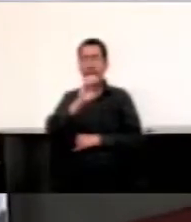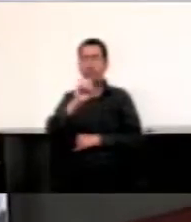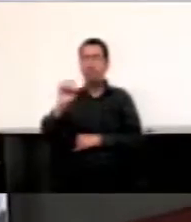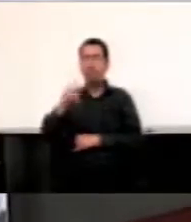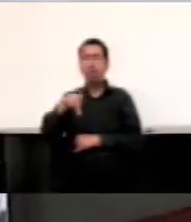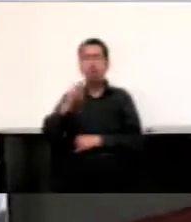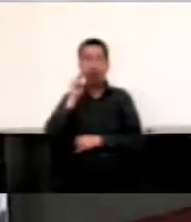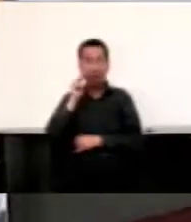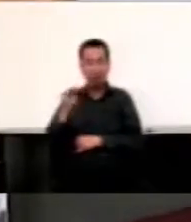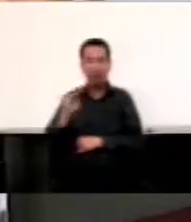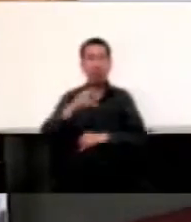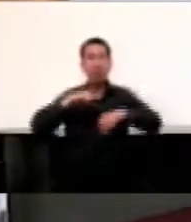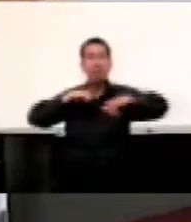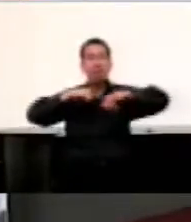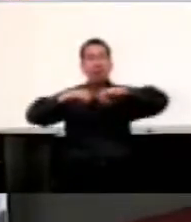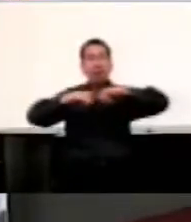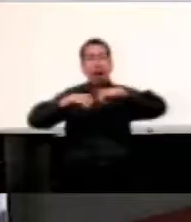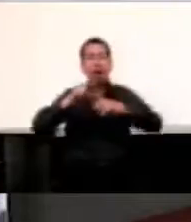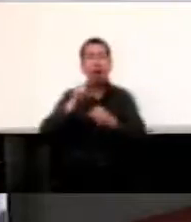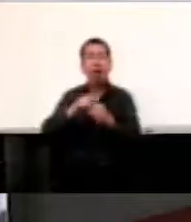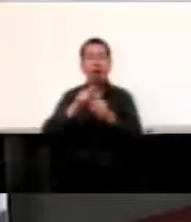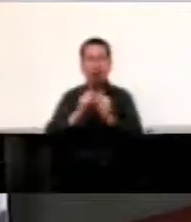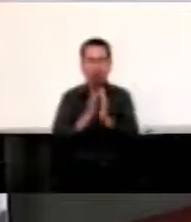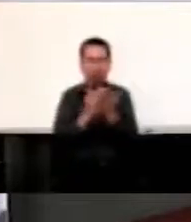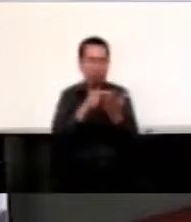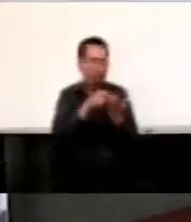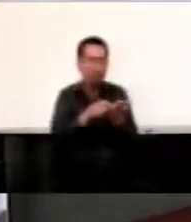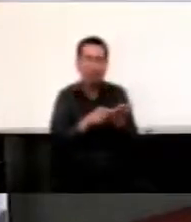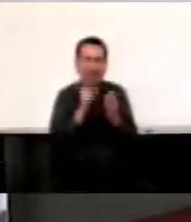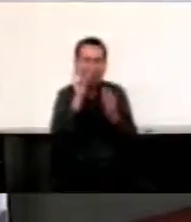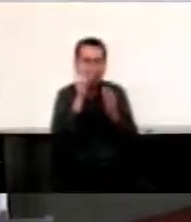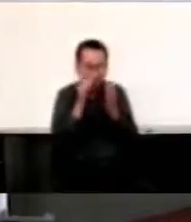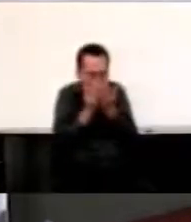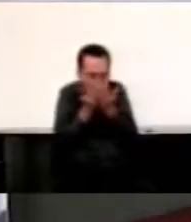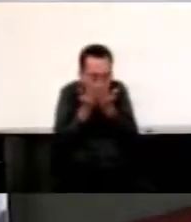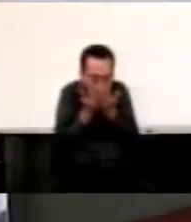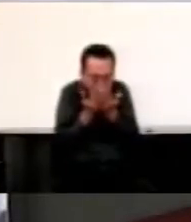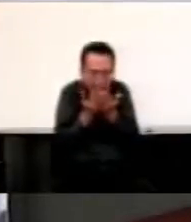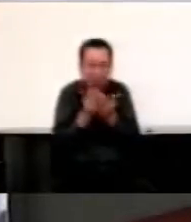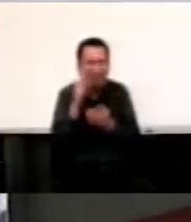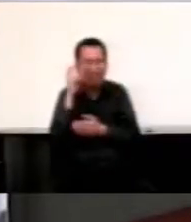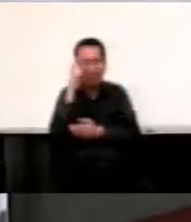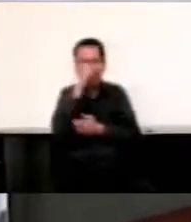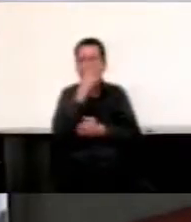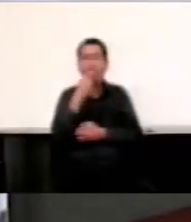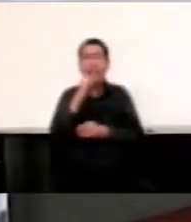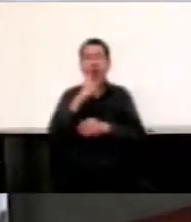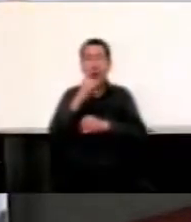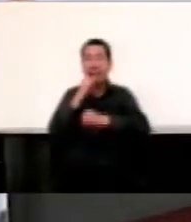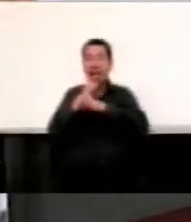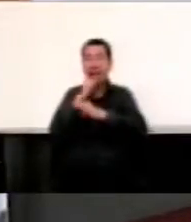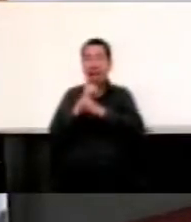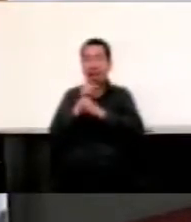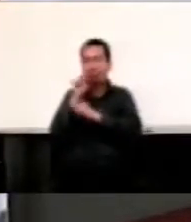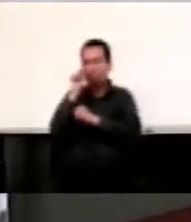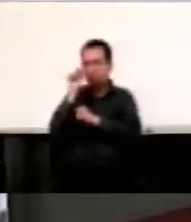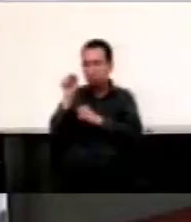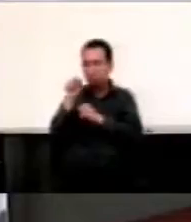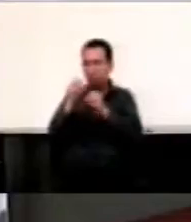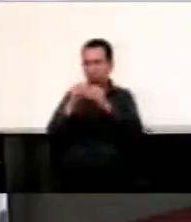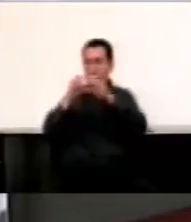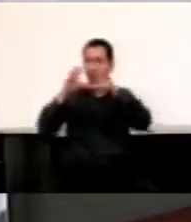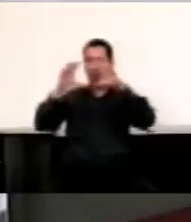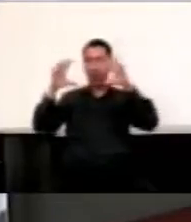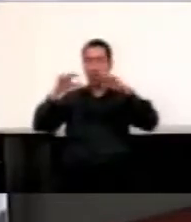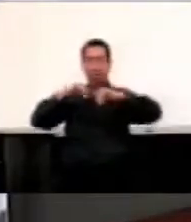los mapas a color, ¿no? Porque en el libro pues está muy pequeño, no se distinguen muy bien, y la verdad es que cuando uno entra al ebook